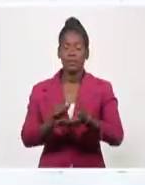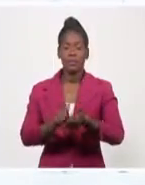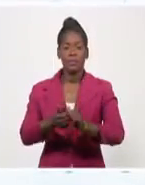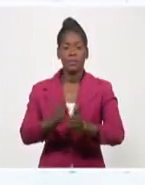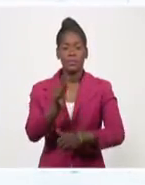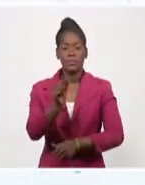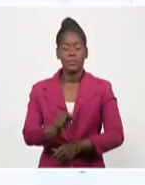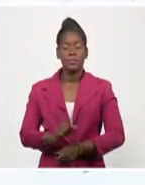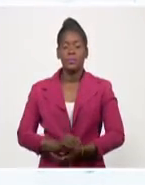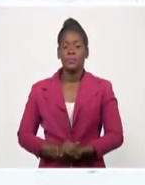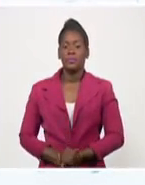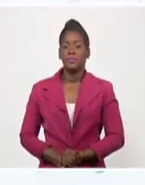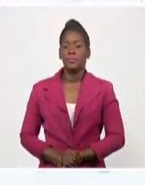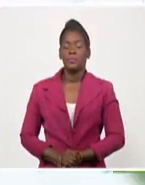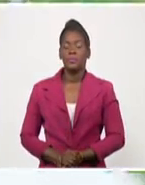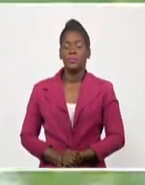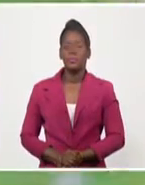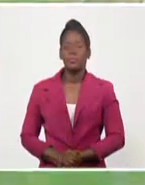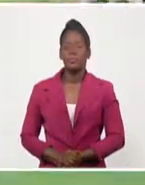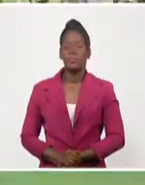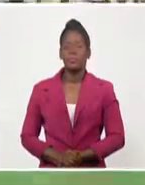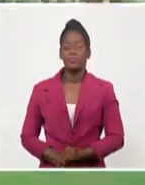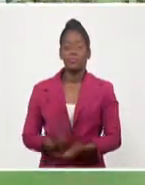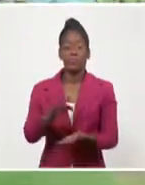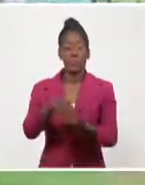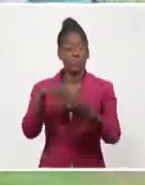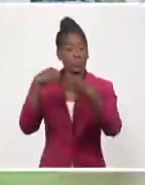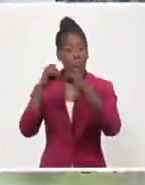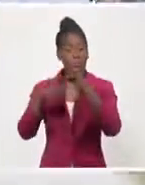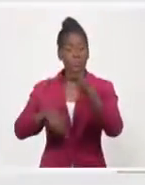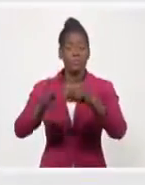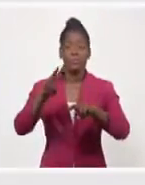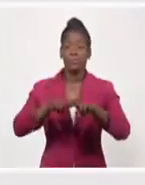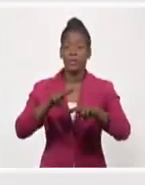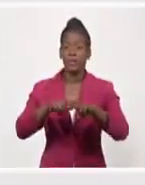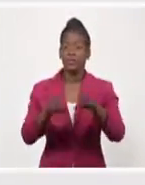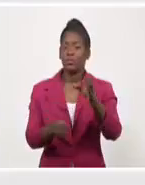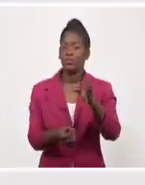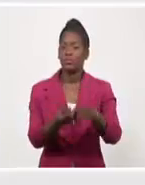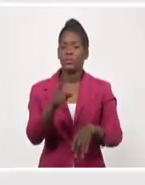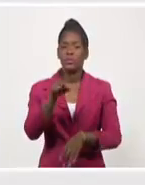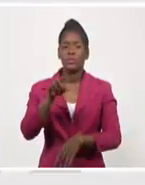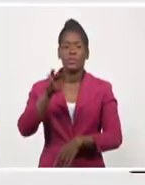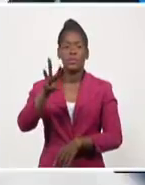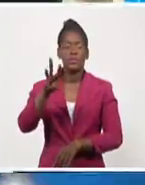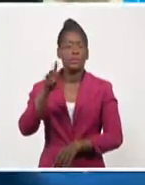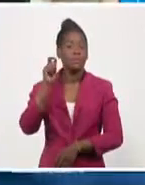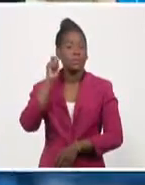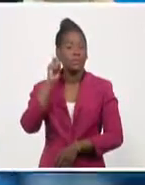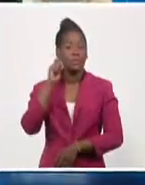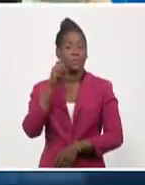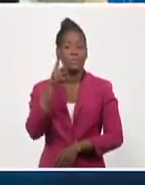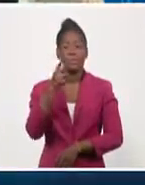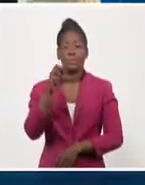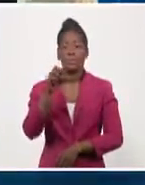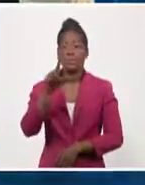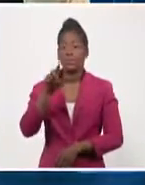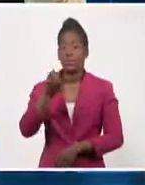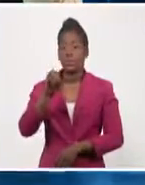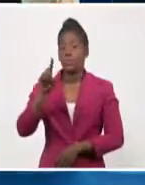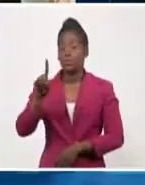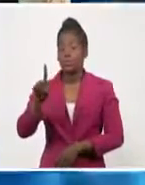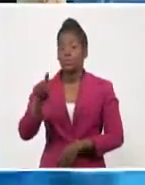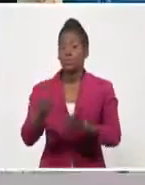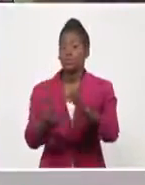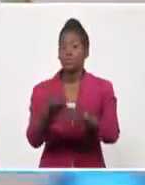el laboratorio antidoping de la habana el laboratorio antidoping fue inaugurado el 13 de febrero de 2001 por el comandante en jefe fidel castro